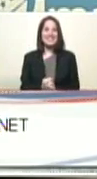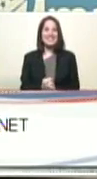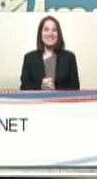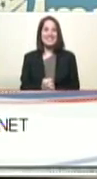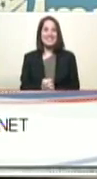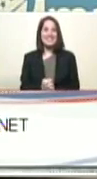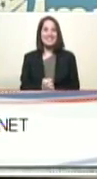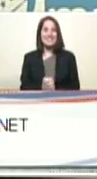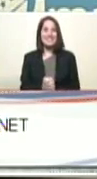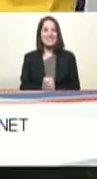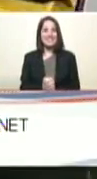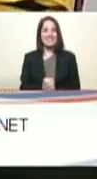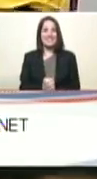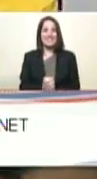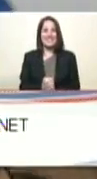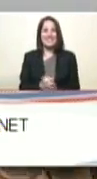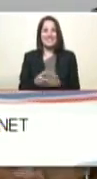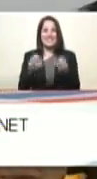Bueno, como el caso.